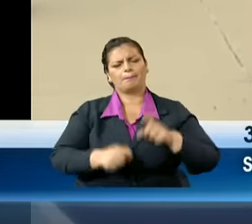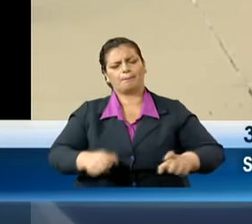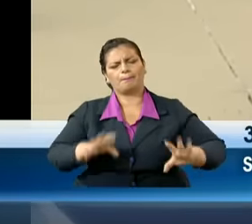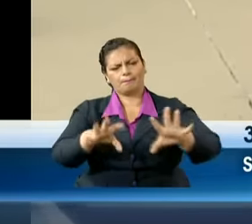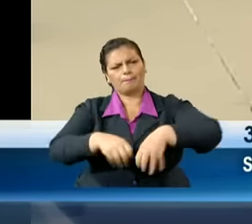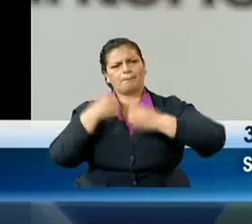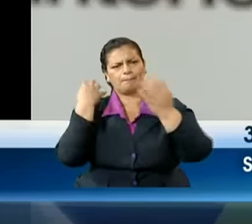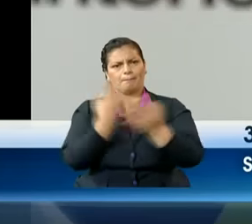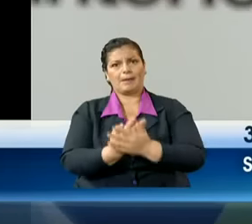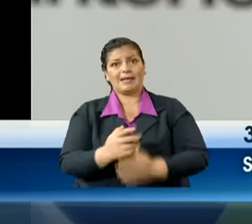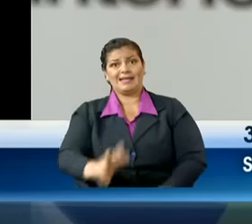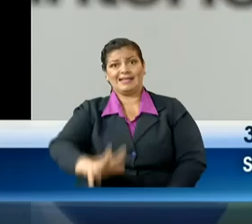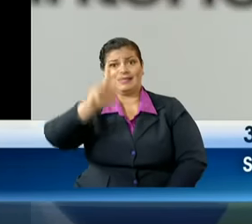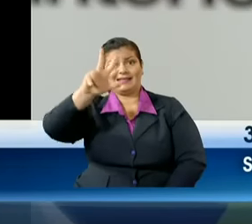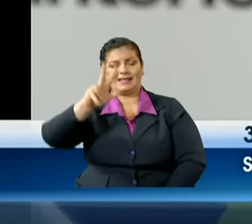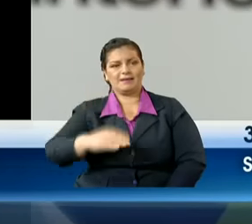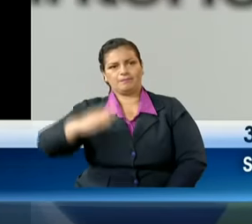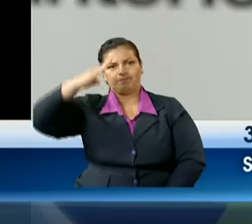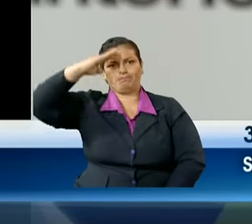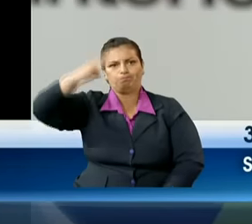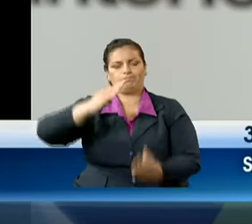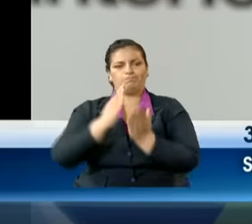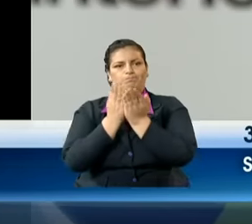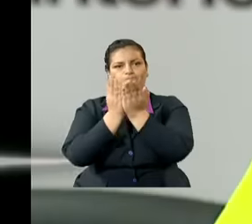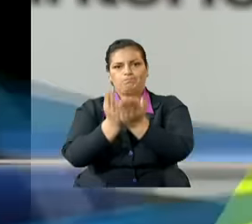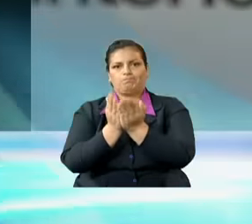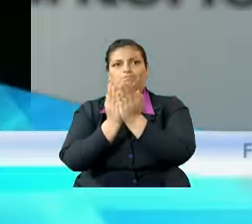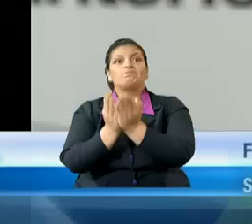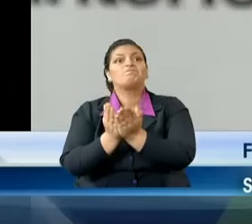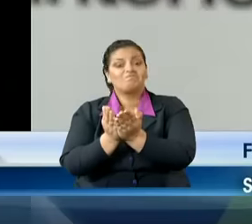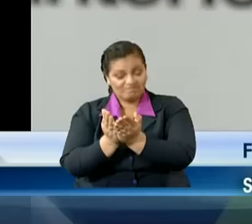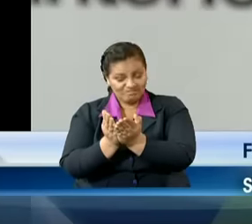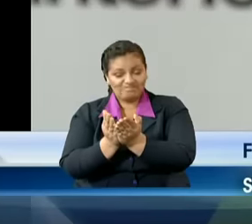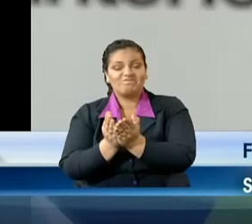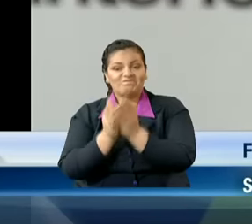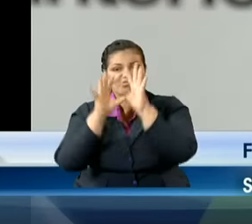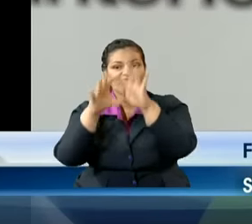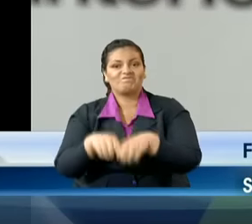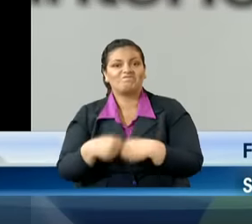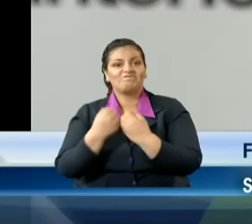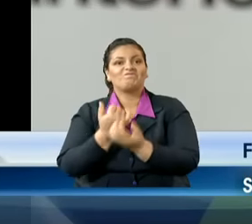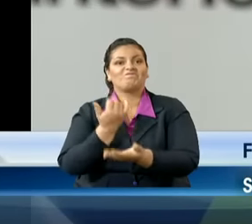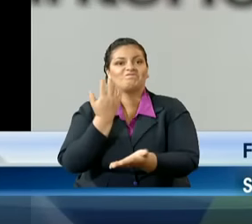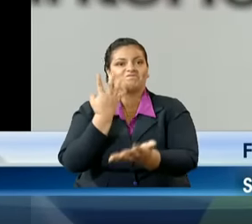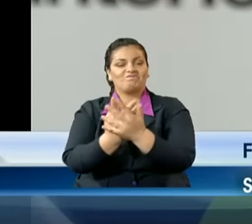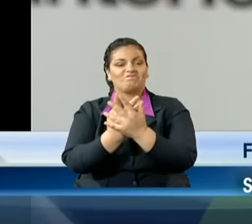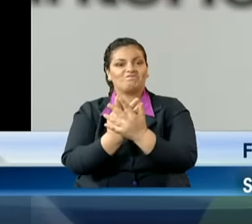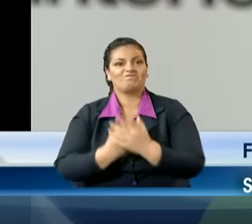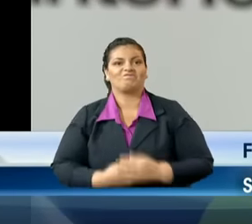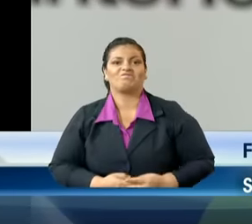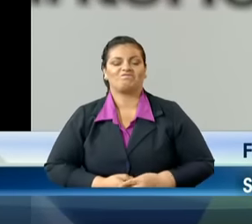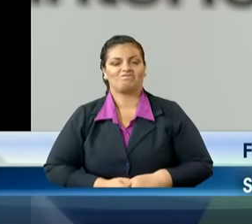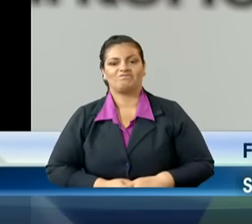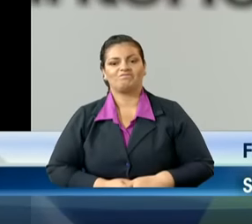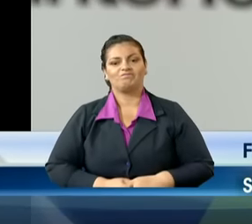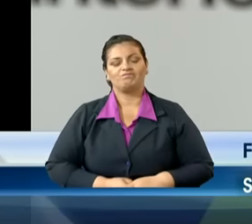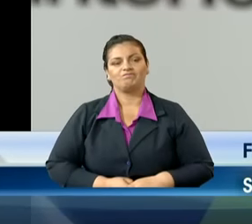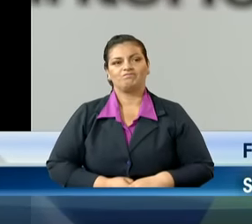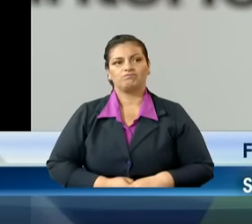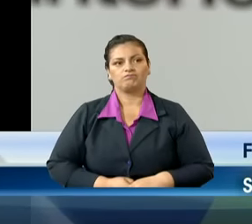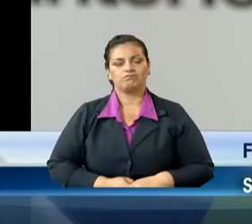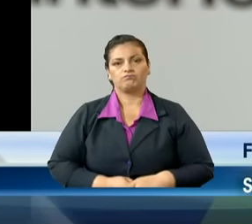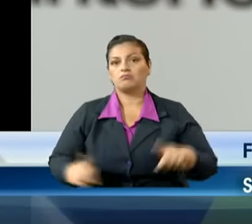servicio activo. Sabiendo de que posiblemente estaban trayendo algún tipo de alcaloide desde la provincia de Esmeraldas y llegaron hasta acá,